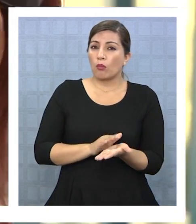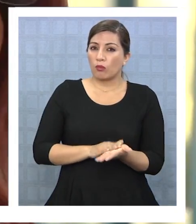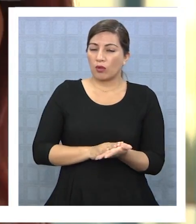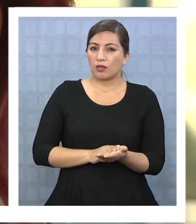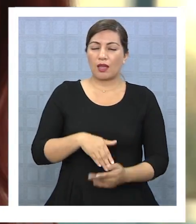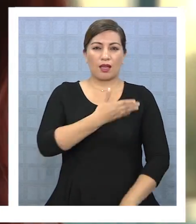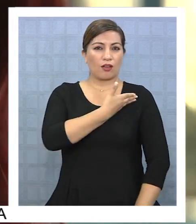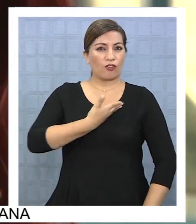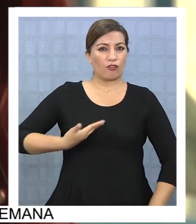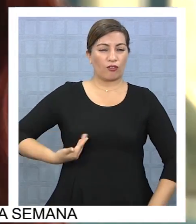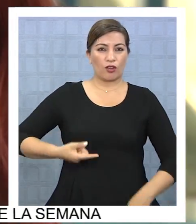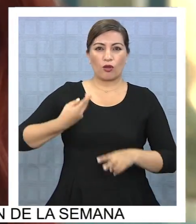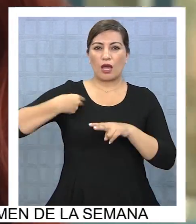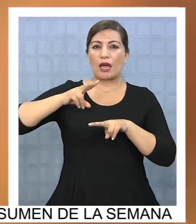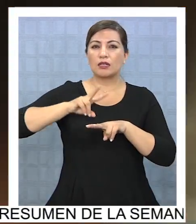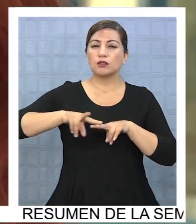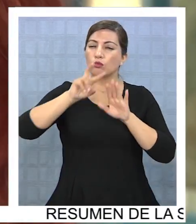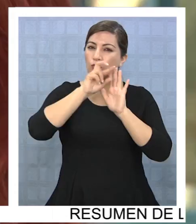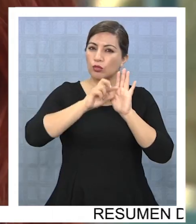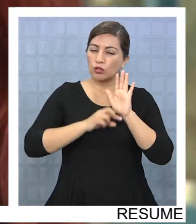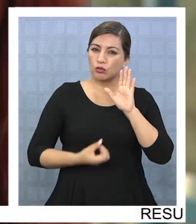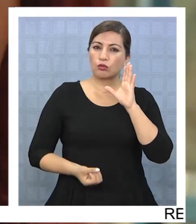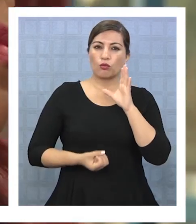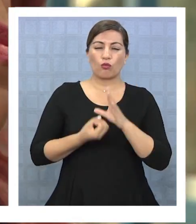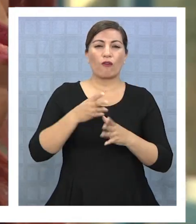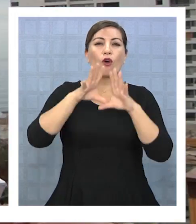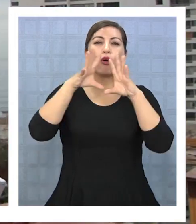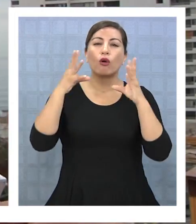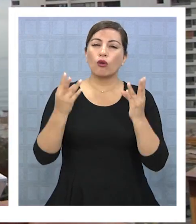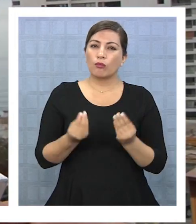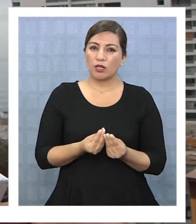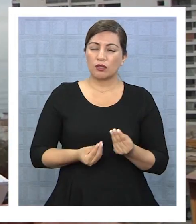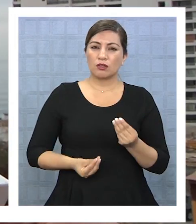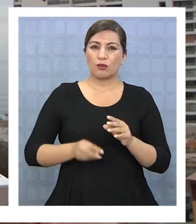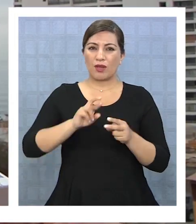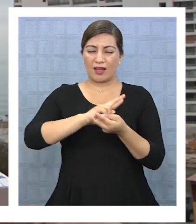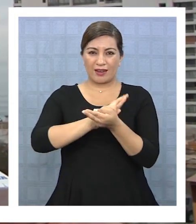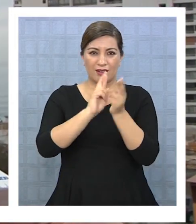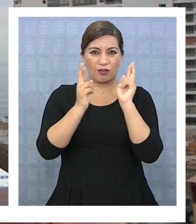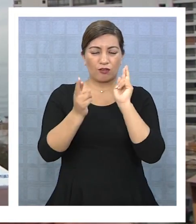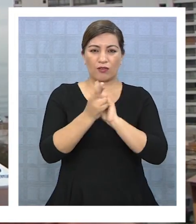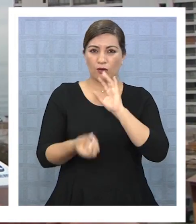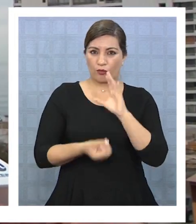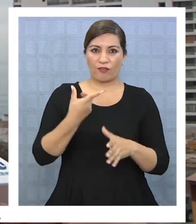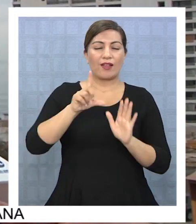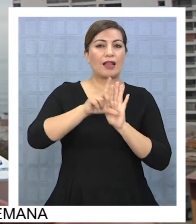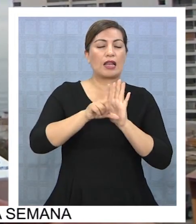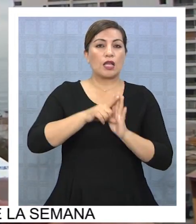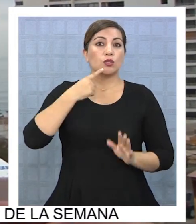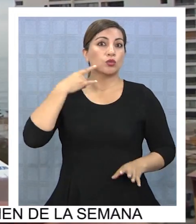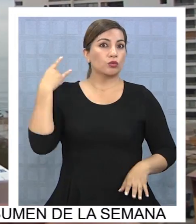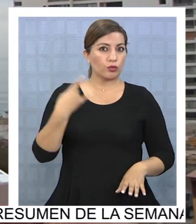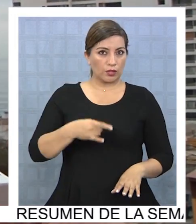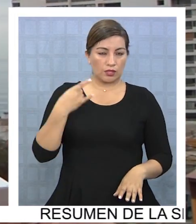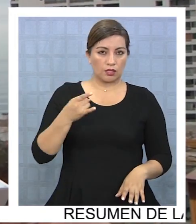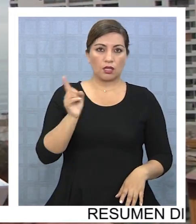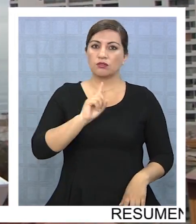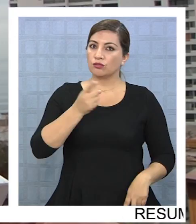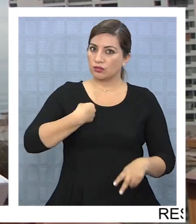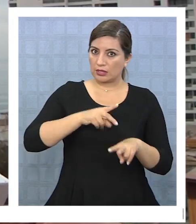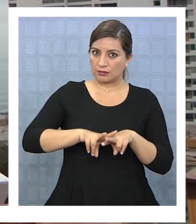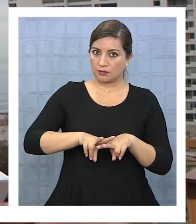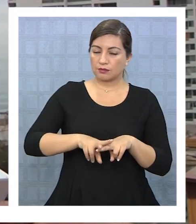proponiendo, porque lo que le pedimos al gobierno era que hiciera un proyecto nuevo, completo, de renovar la ley de extranjería, que ese es el proyecto definitivamente